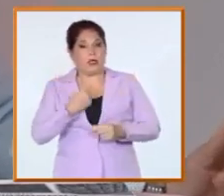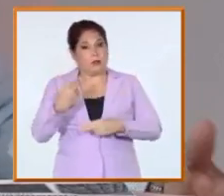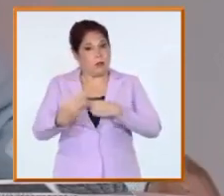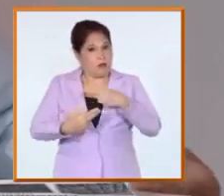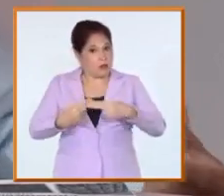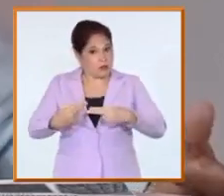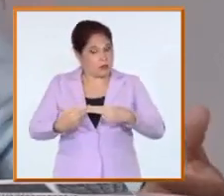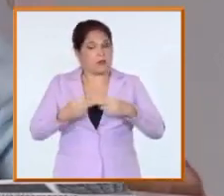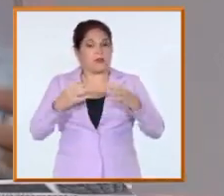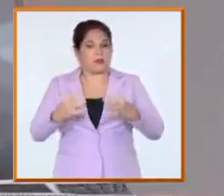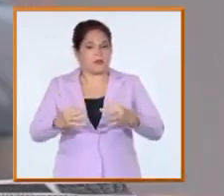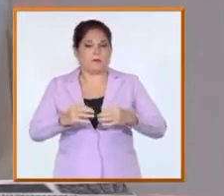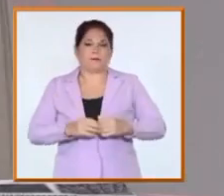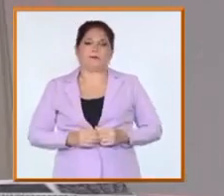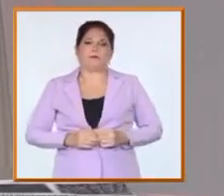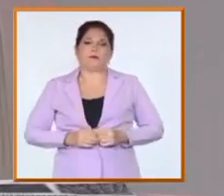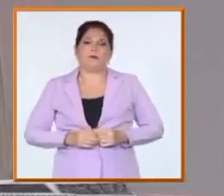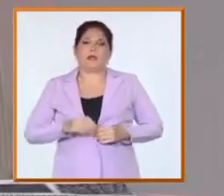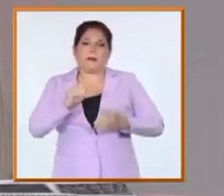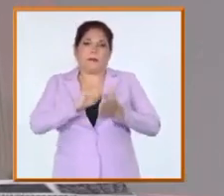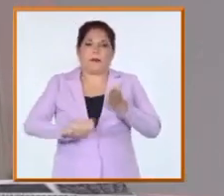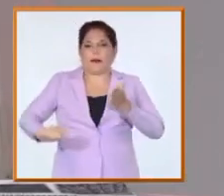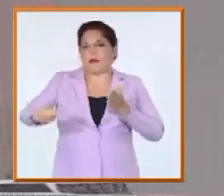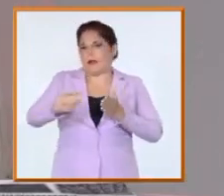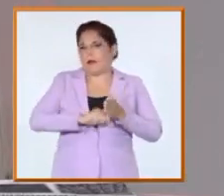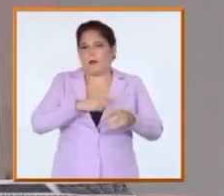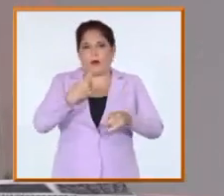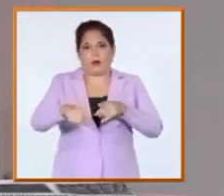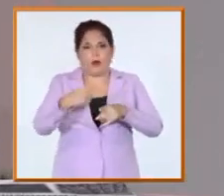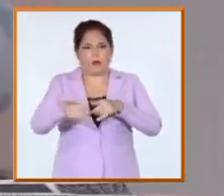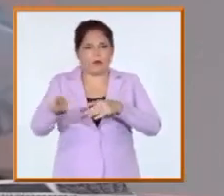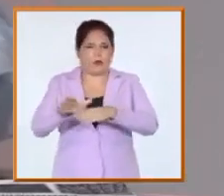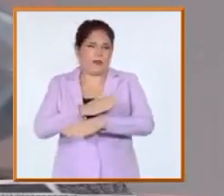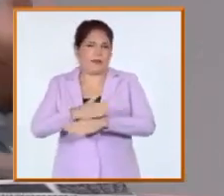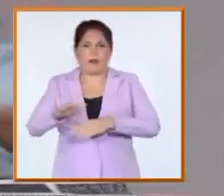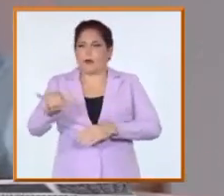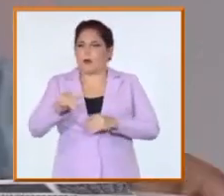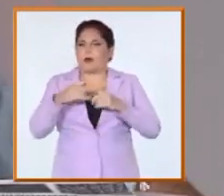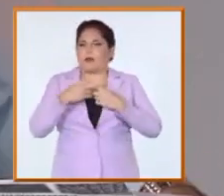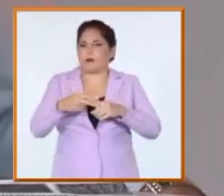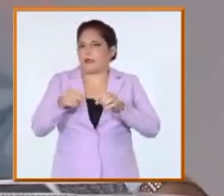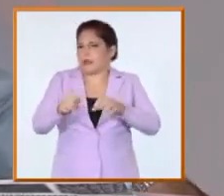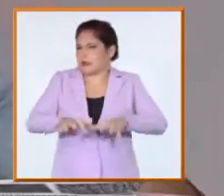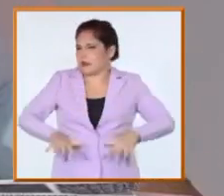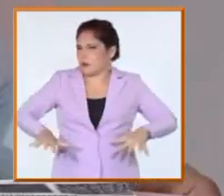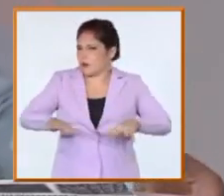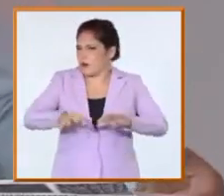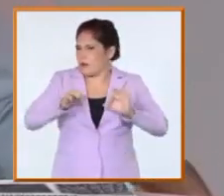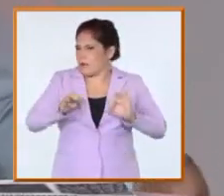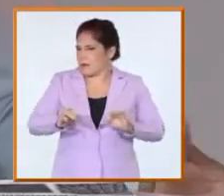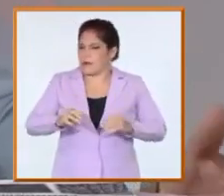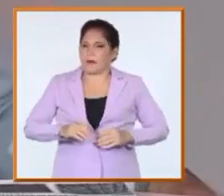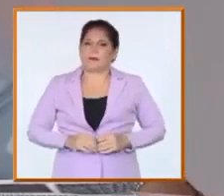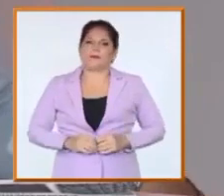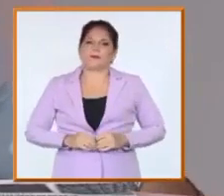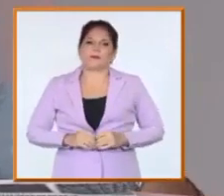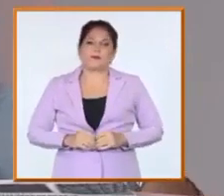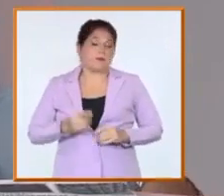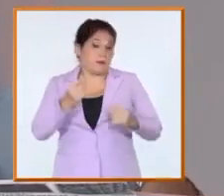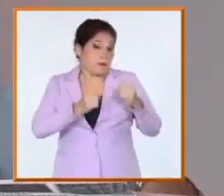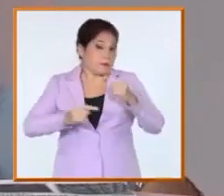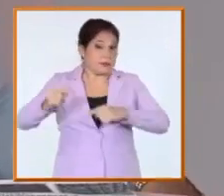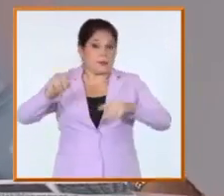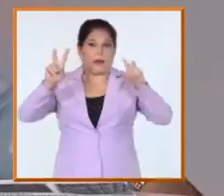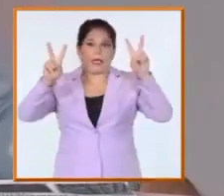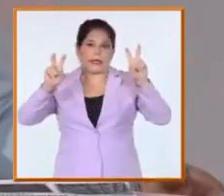e inclusive se planificaron un nivel de recurso y un nivel de soluciones que al final sobre todo en